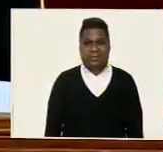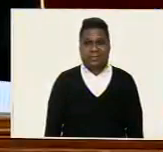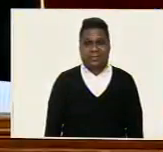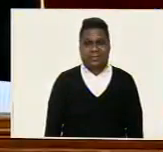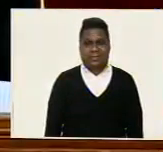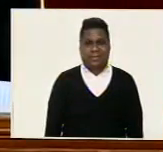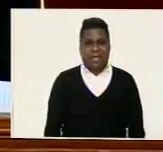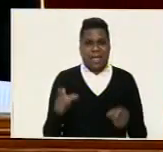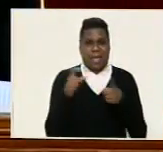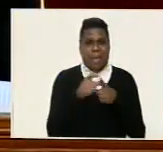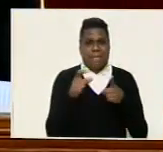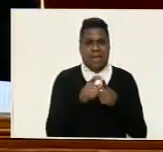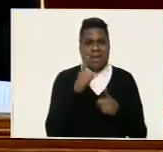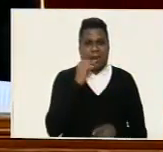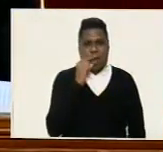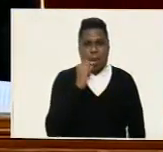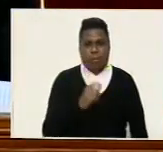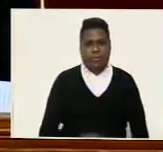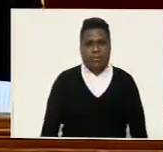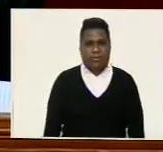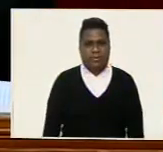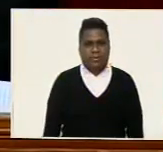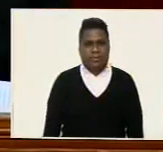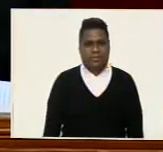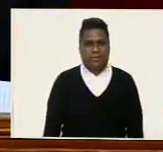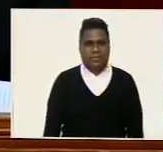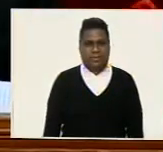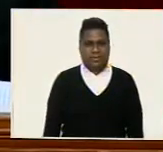la palabra Rubén Pinto.